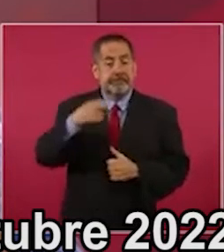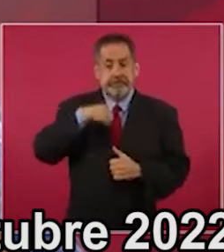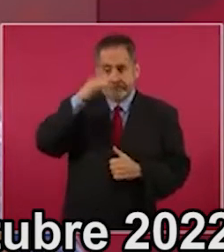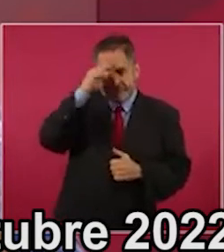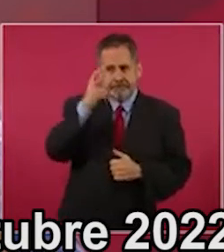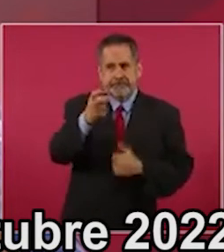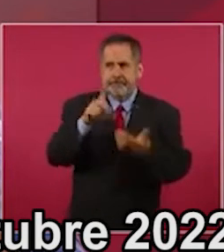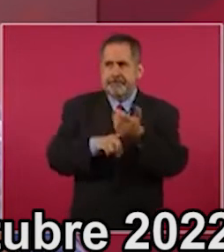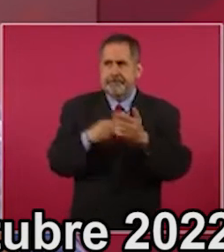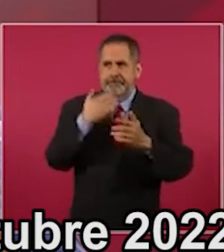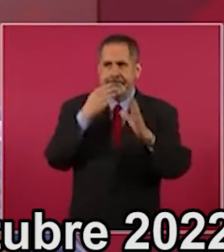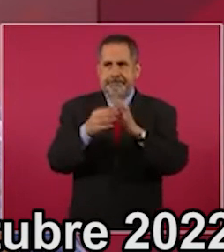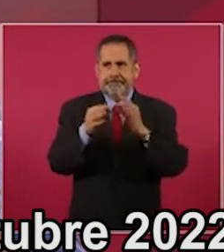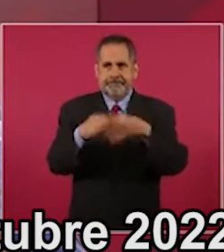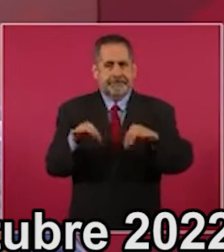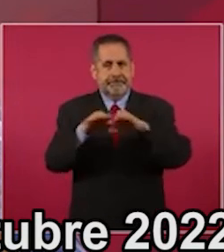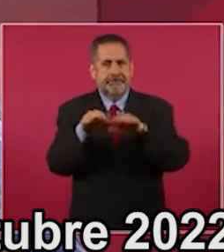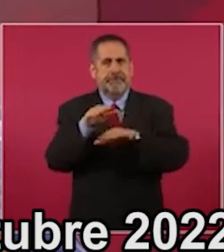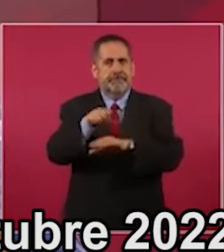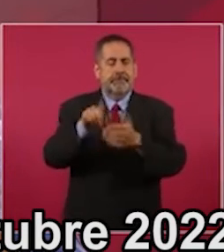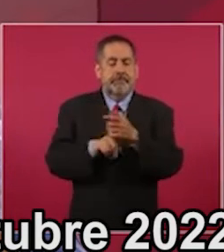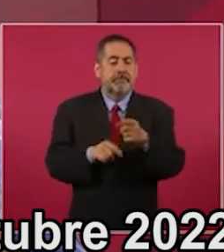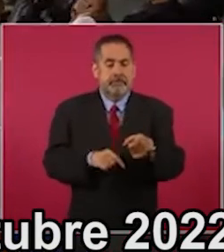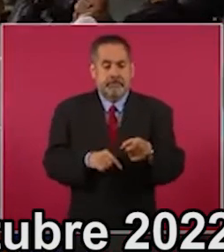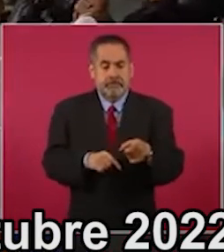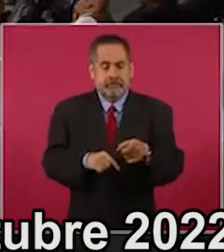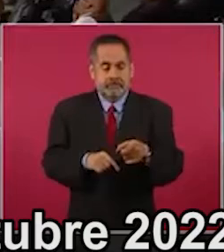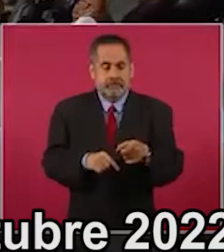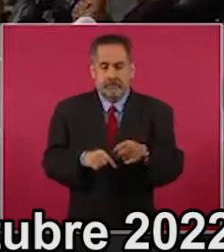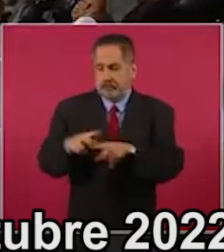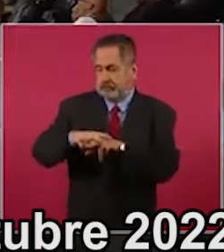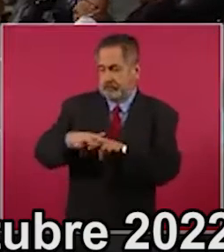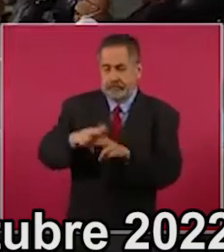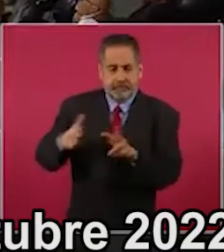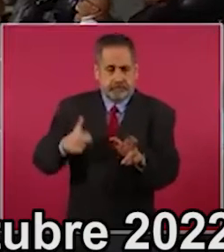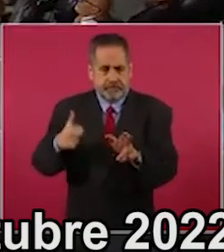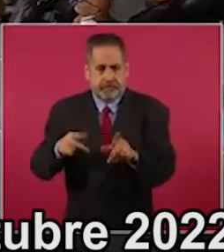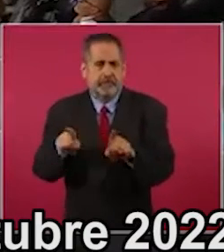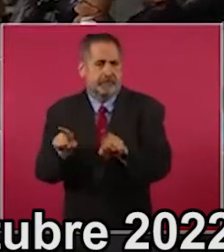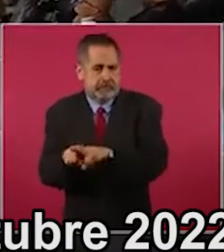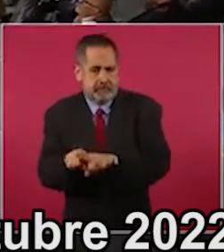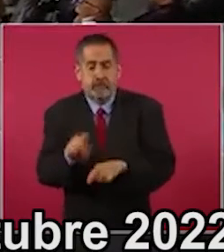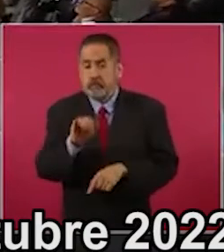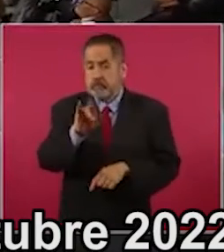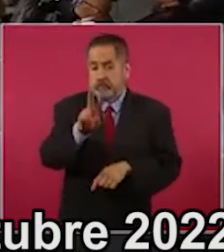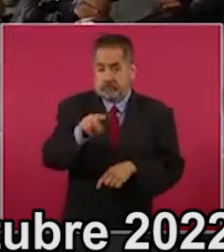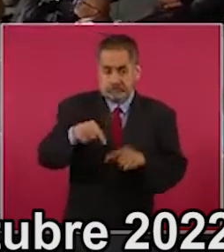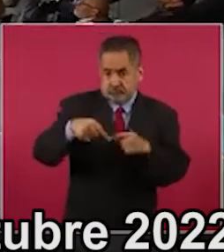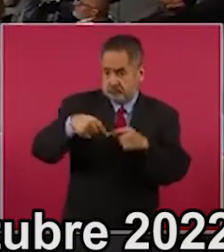Esa es la situación en el caso del Tren Maya, y sí vamos a concluir